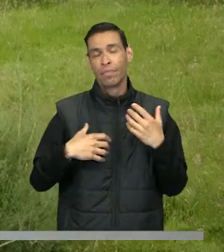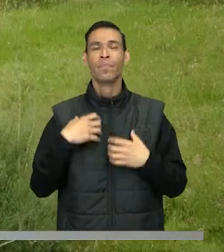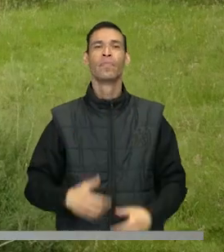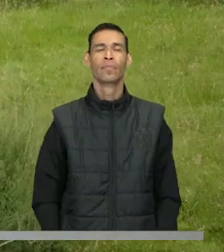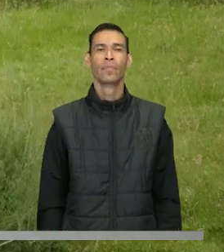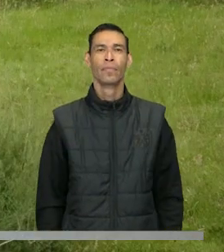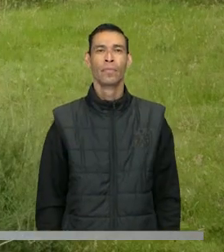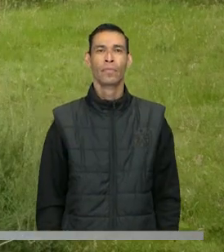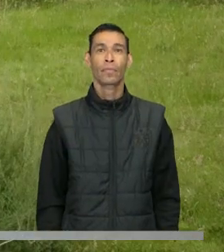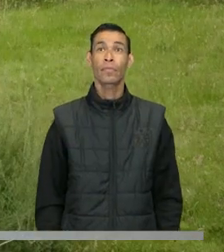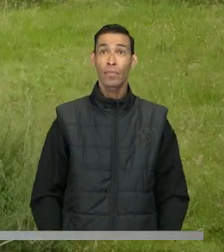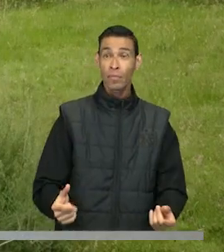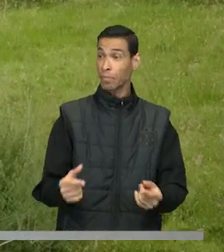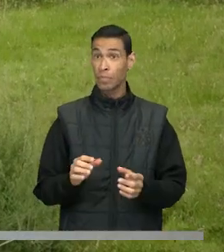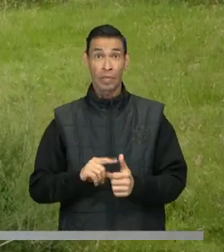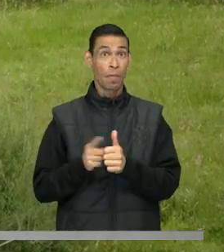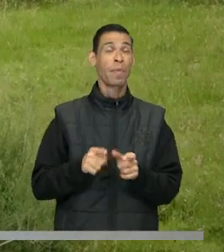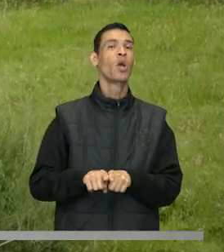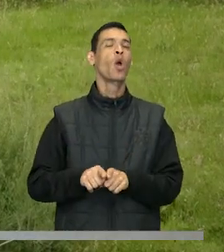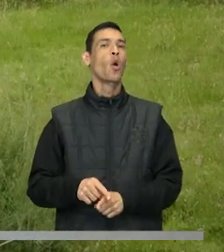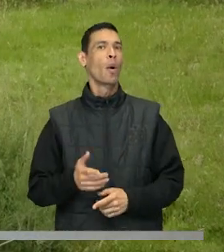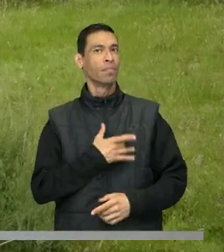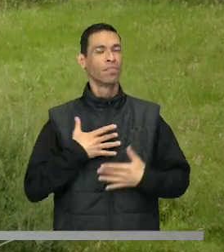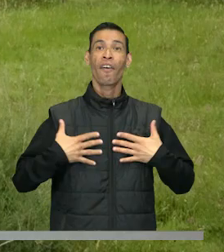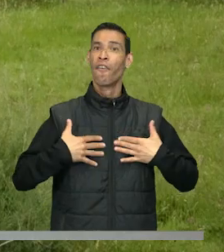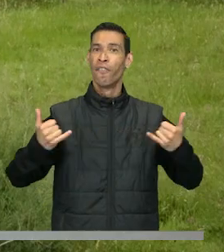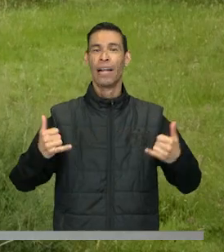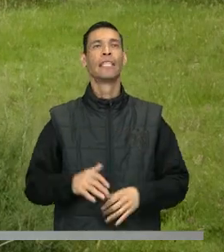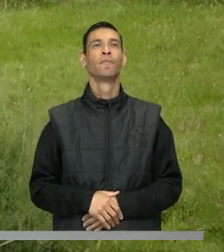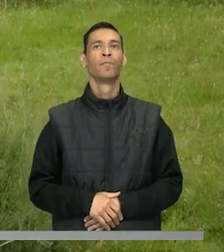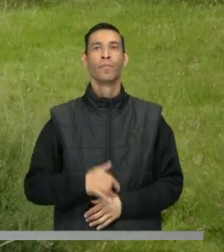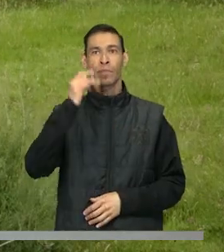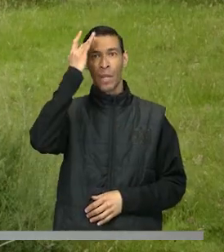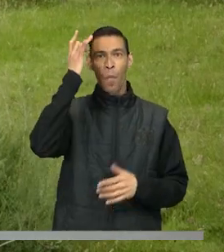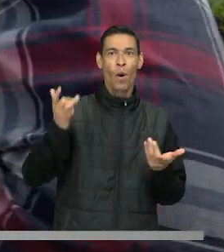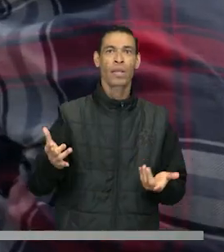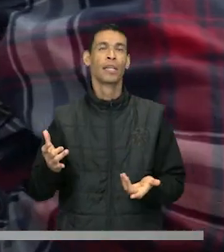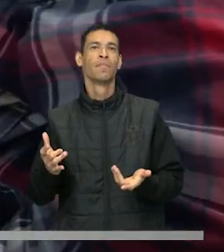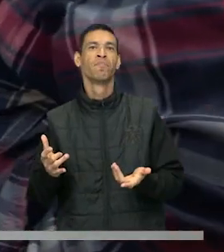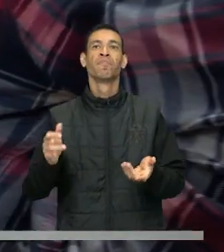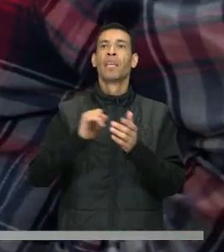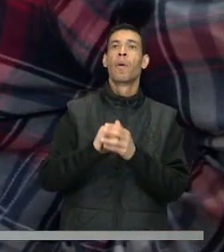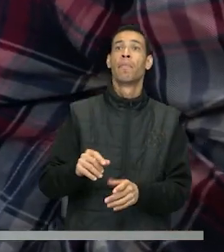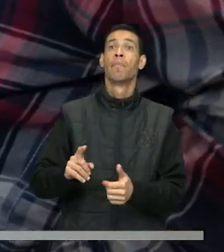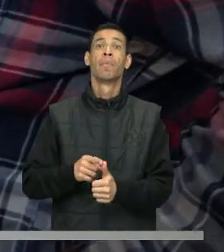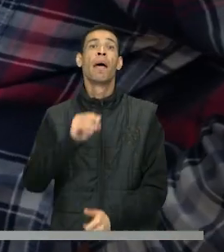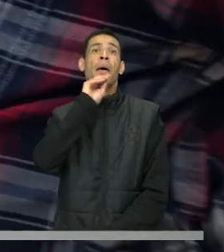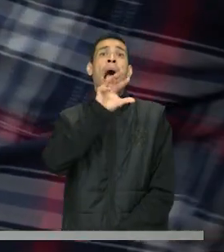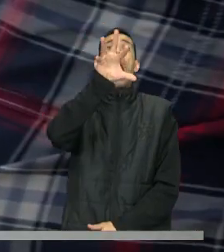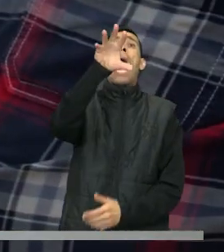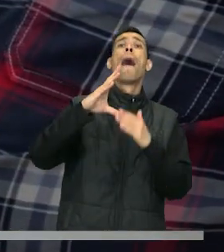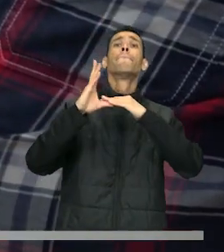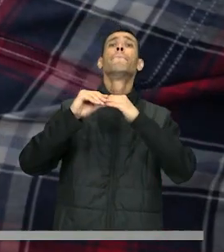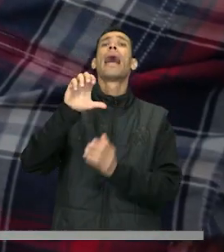Ante todo, pues una satisfacción muy grande, porque en principio era pregonar pan de arracacha, pan de arracacha,